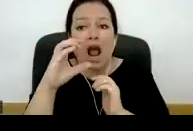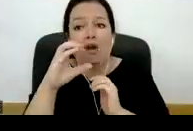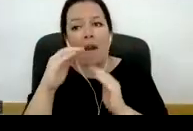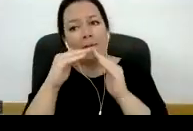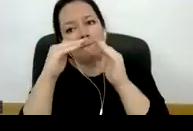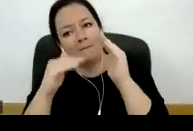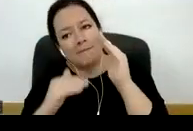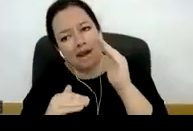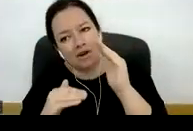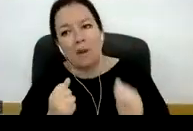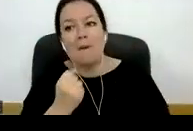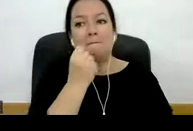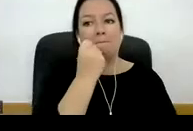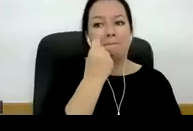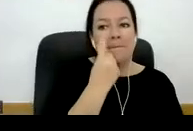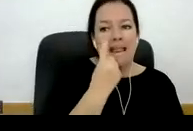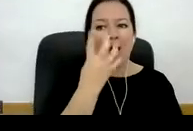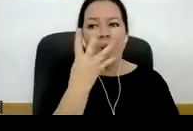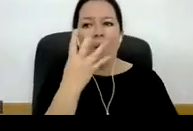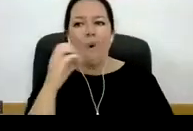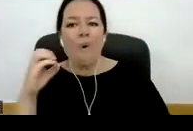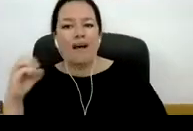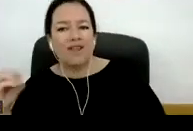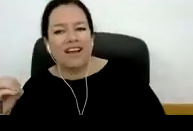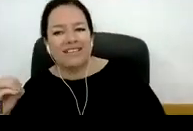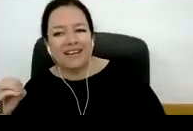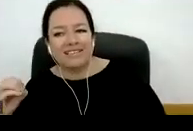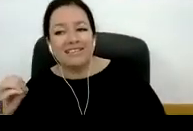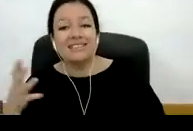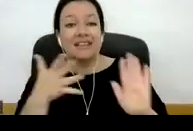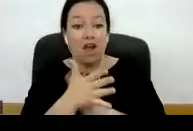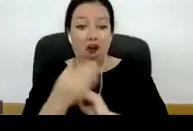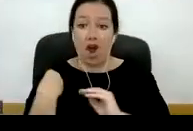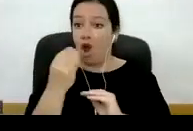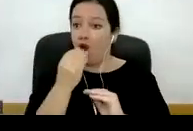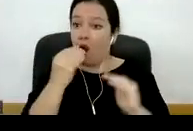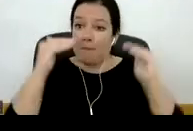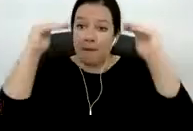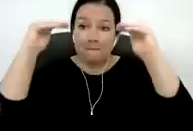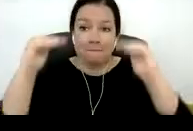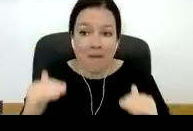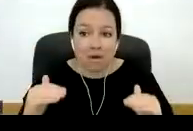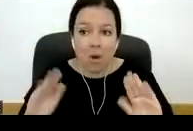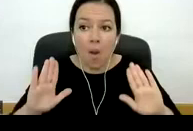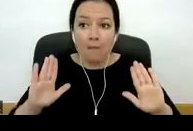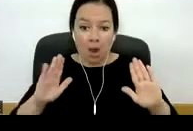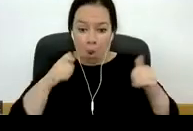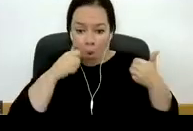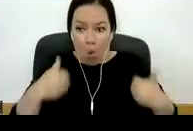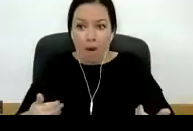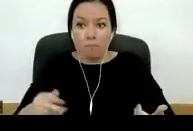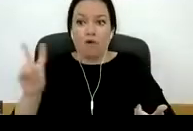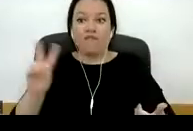1.400. Perdón. Por tanto, vamos a tener menor necesidad de alimentos, pero voy a tener que introducir las mismas vitaminas